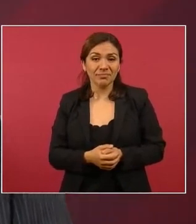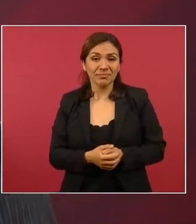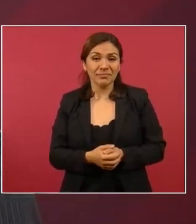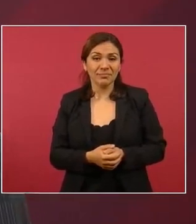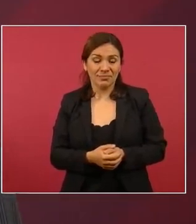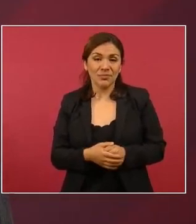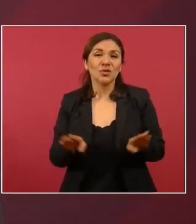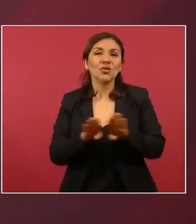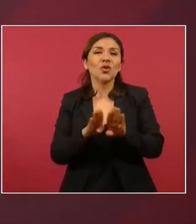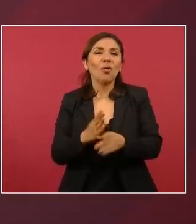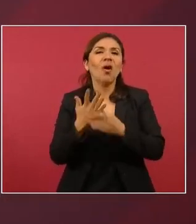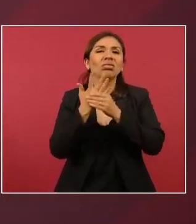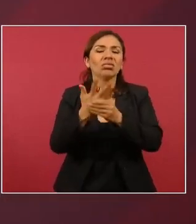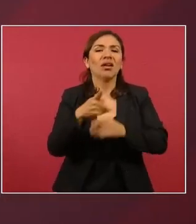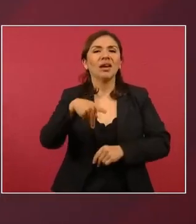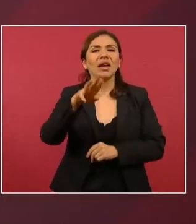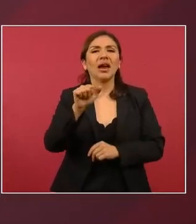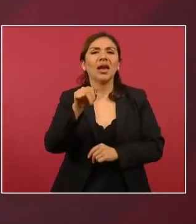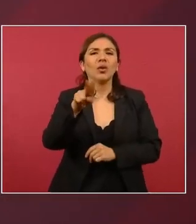Krause.